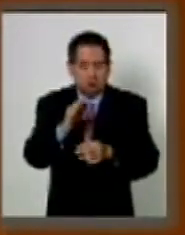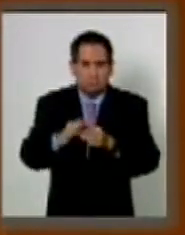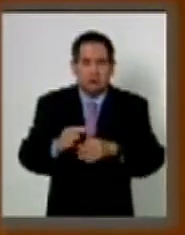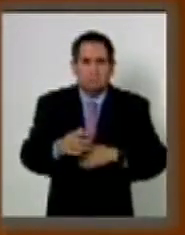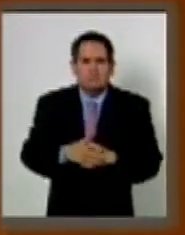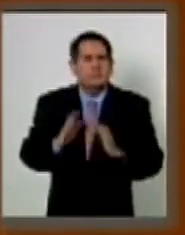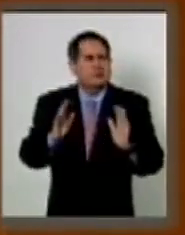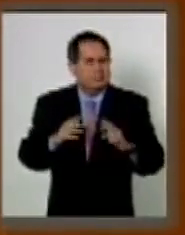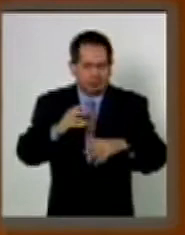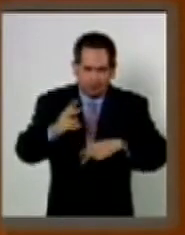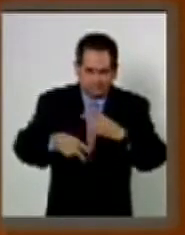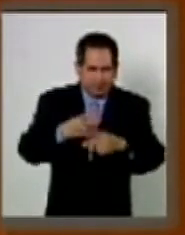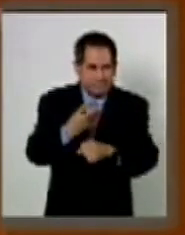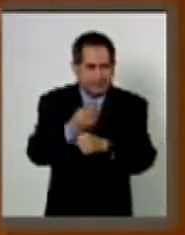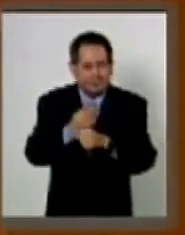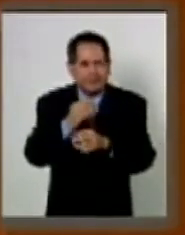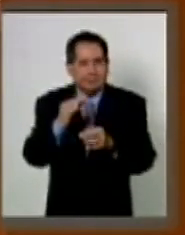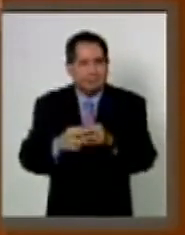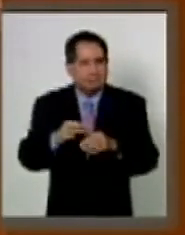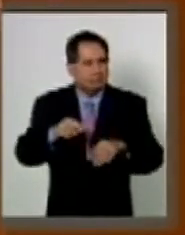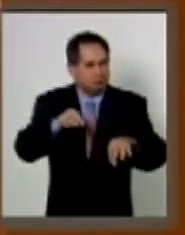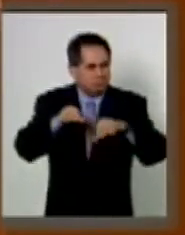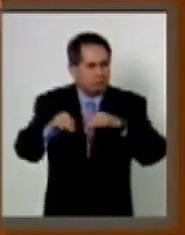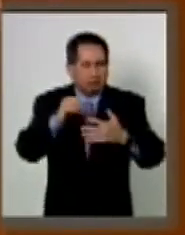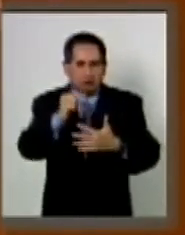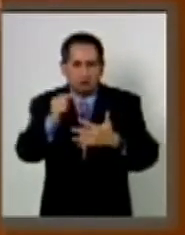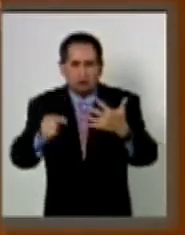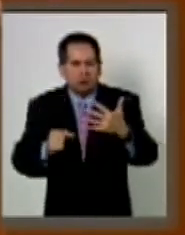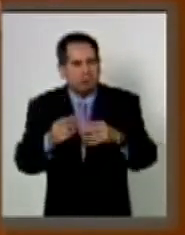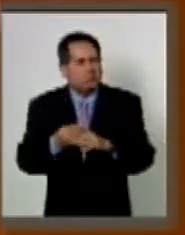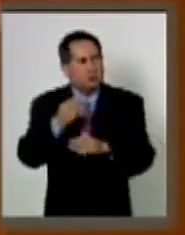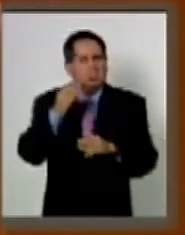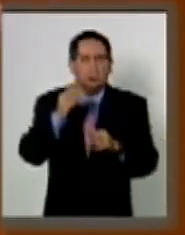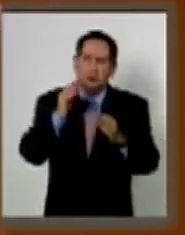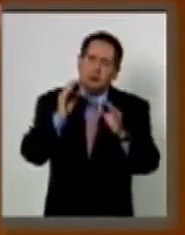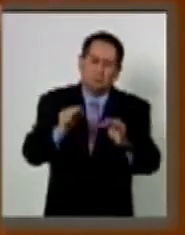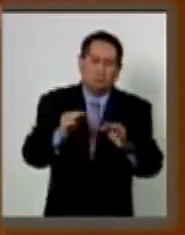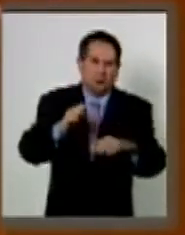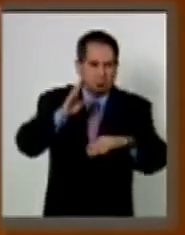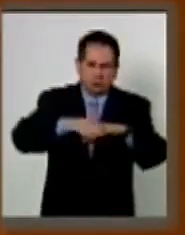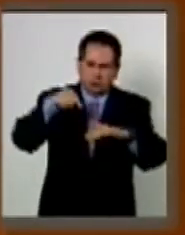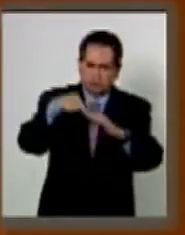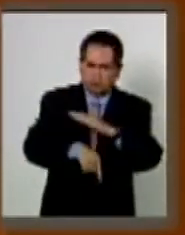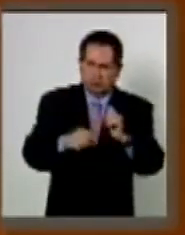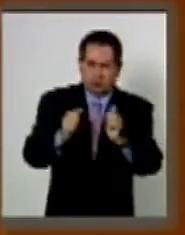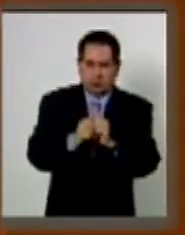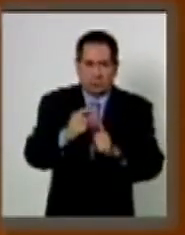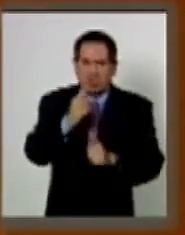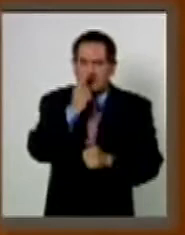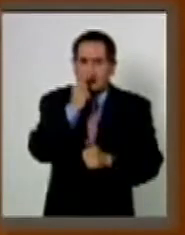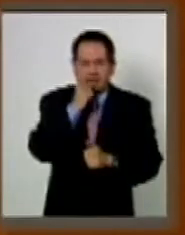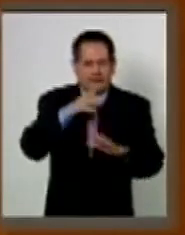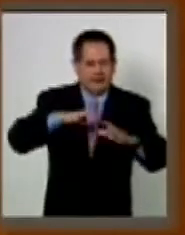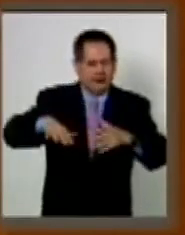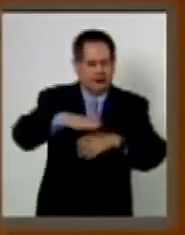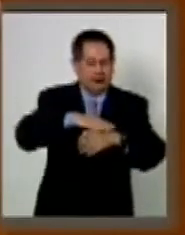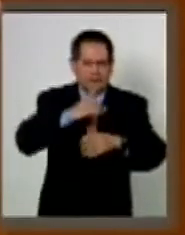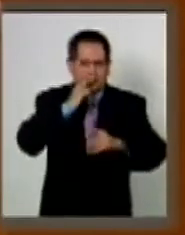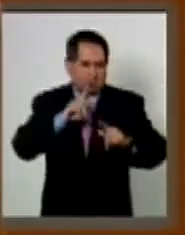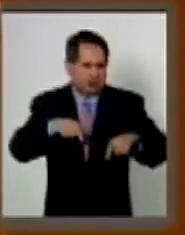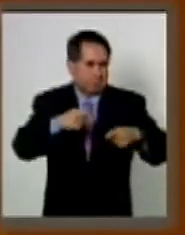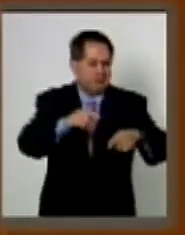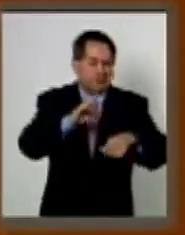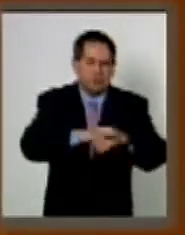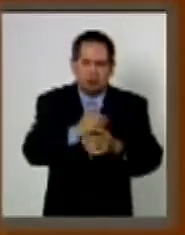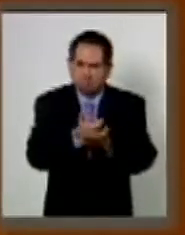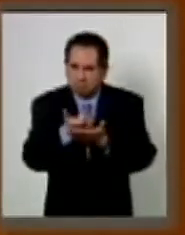Se ha hecho, por supuesto, un trabajo muy profundo con la policía municipal para darles mejores